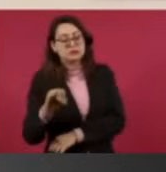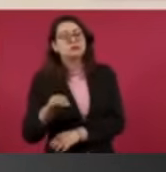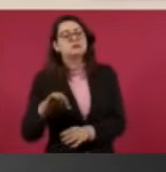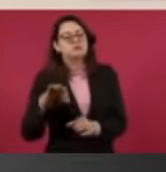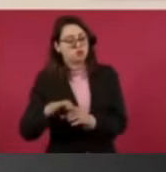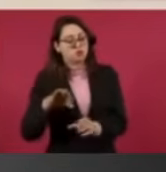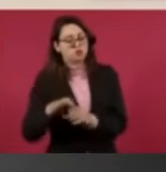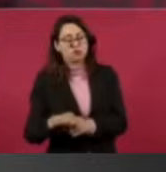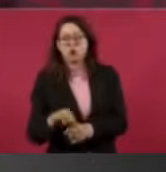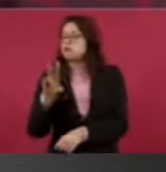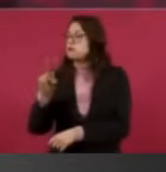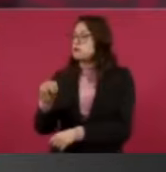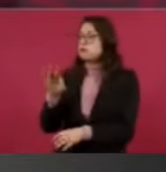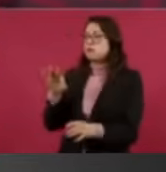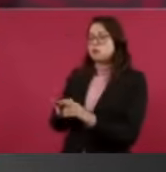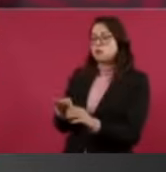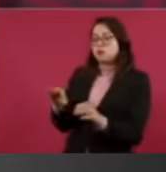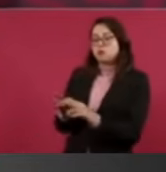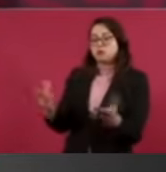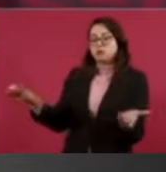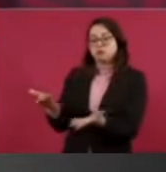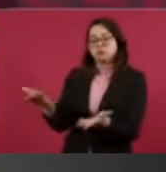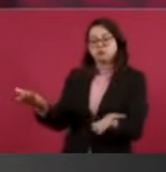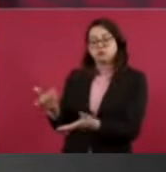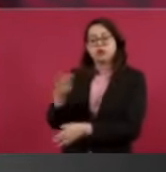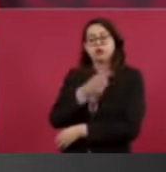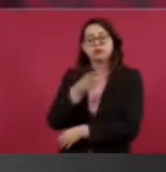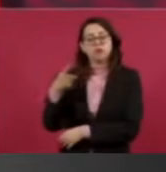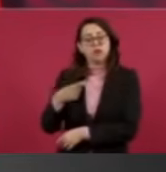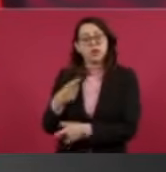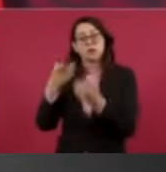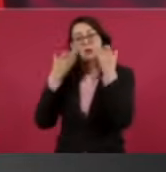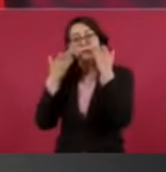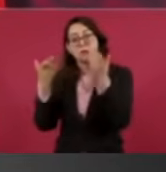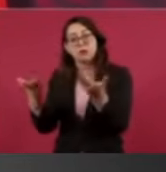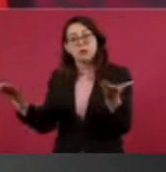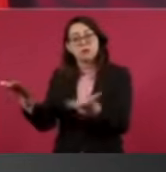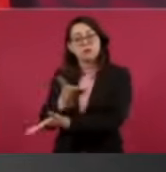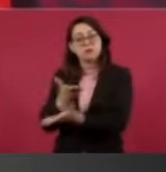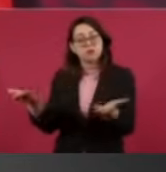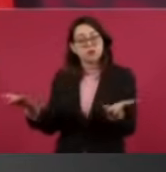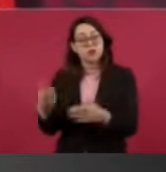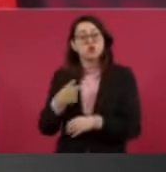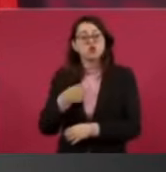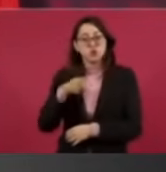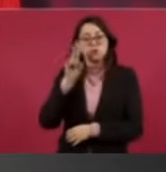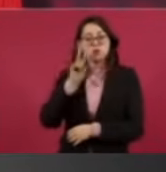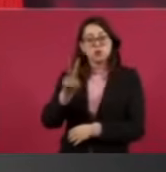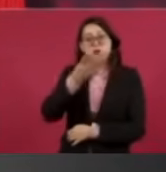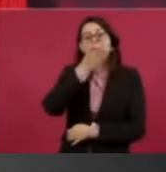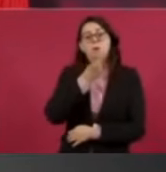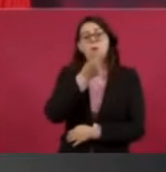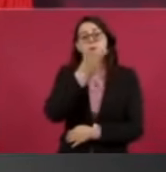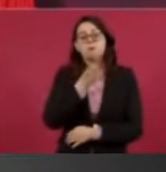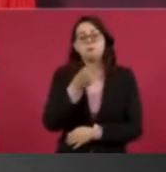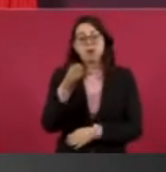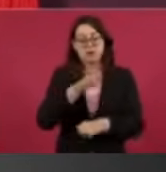Yo también constaté de que Carlos Slim